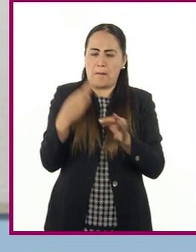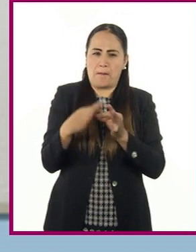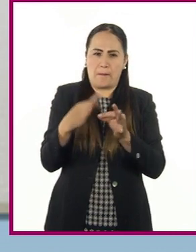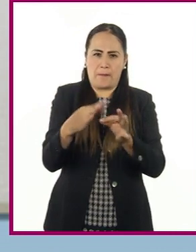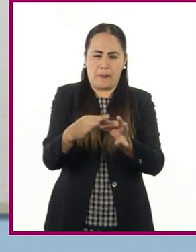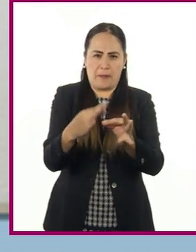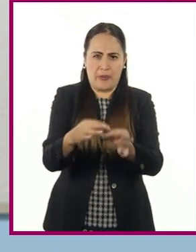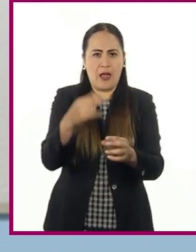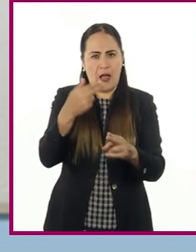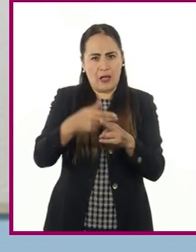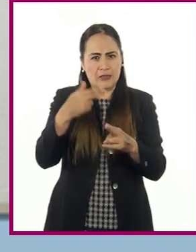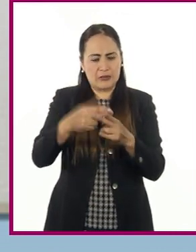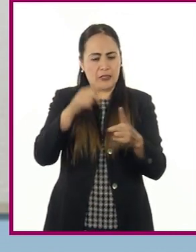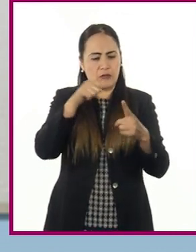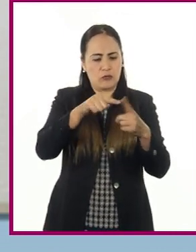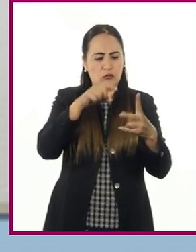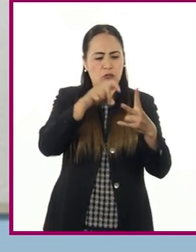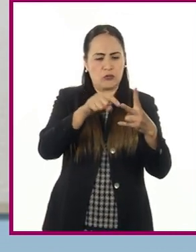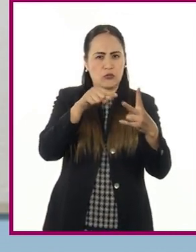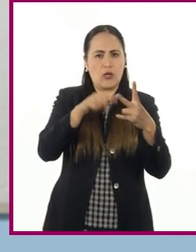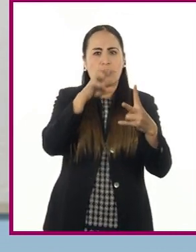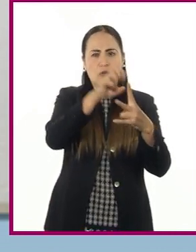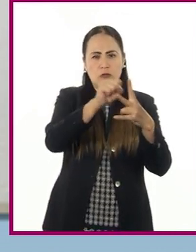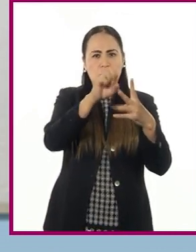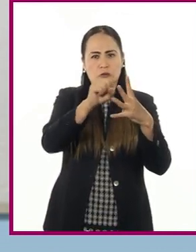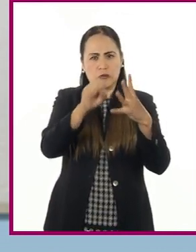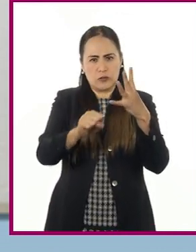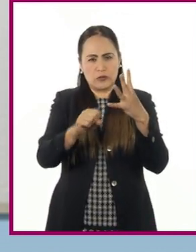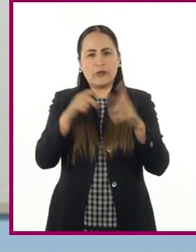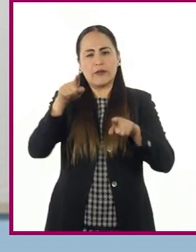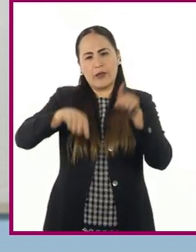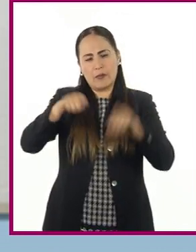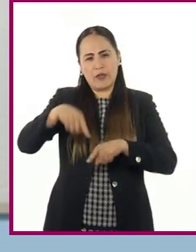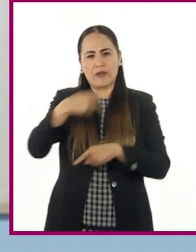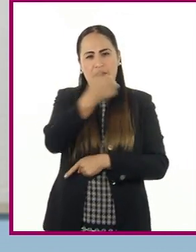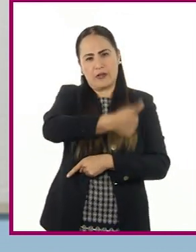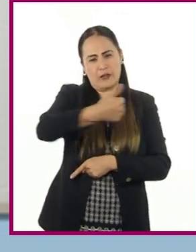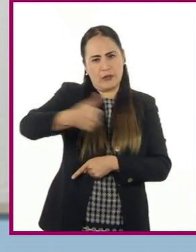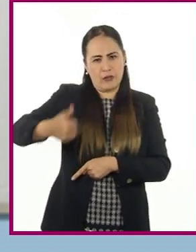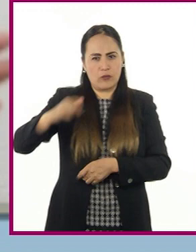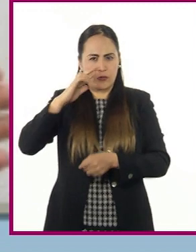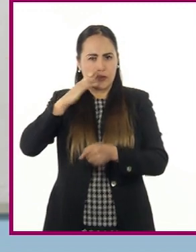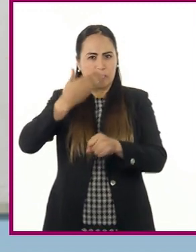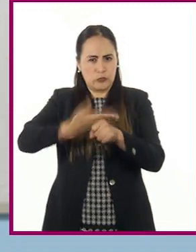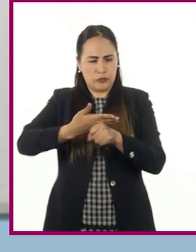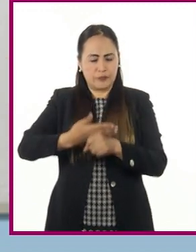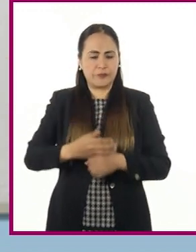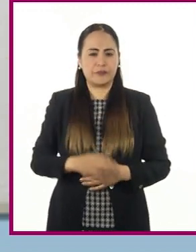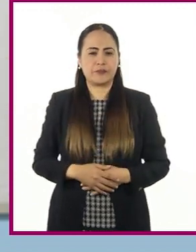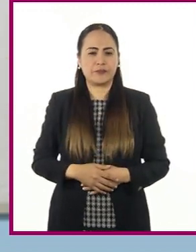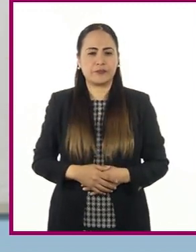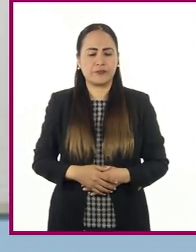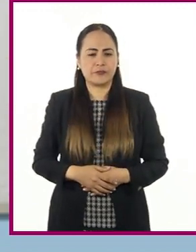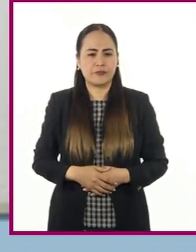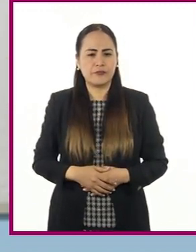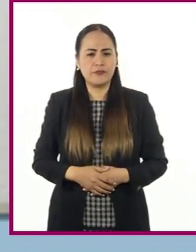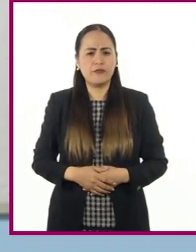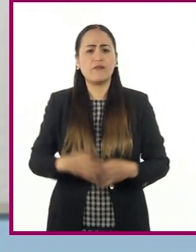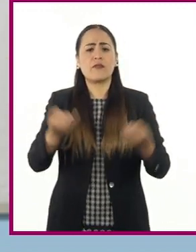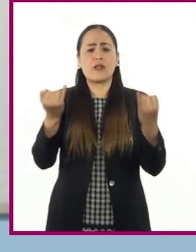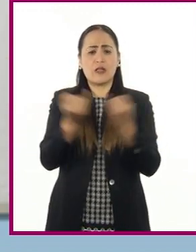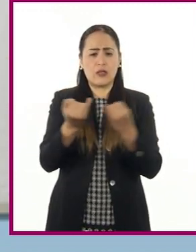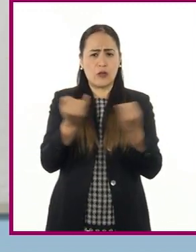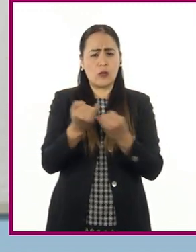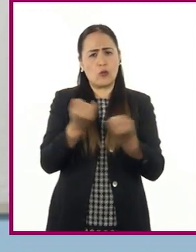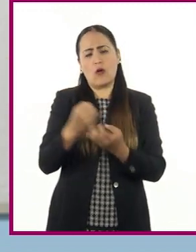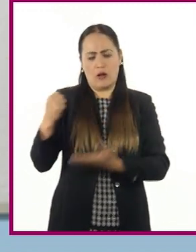de alcanzar las metas institucionales según sus responsabilidades y mediante el uso responsable y claro de los